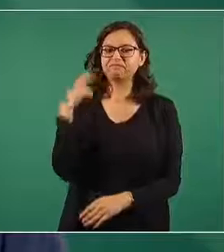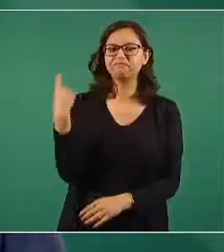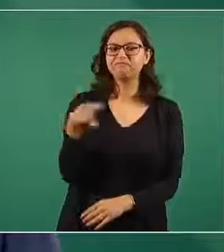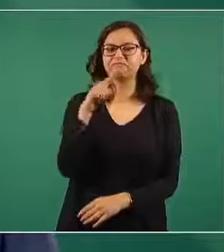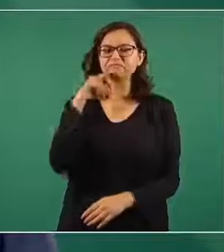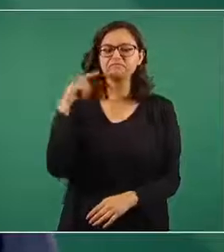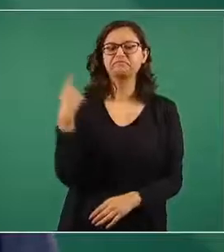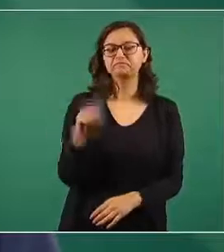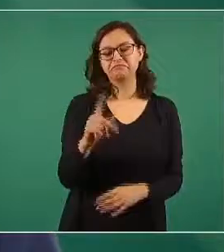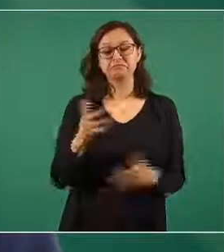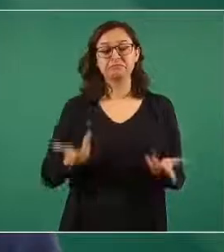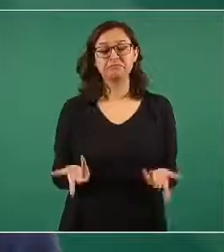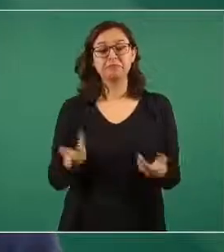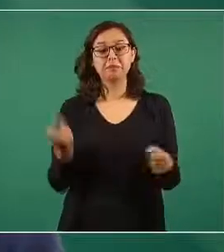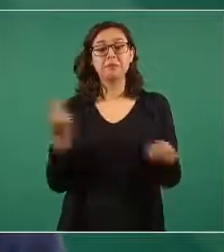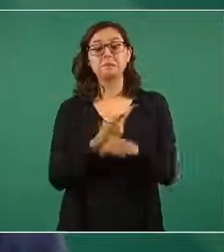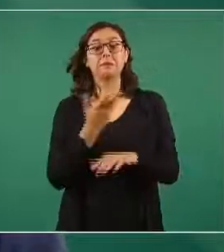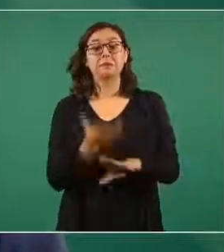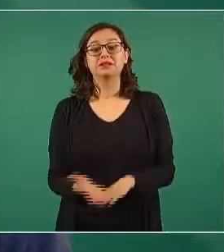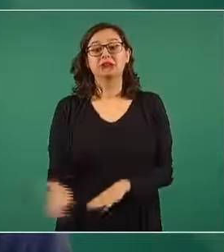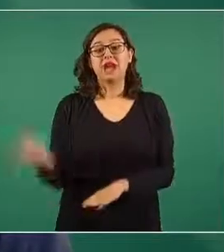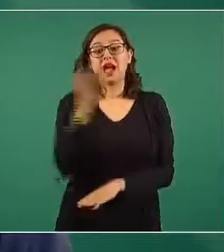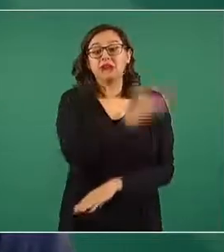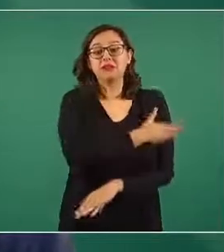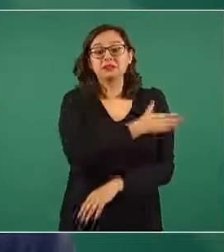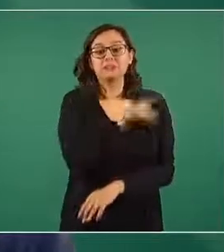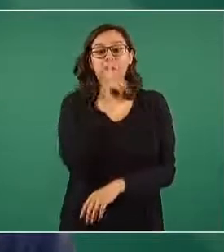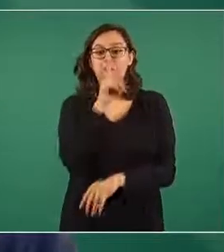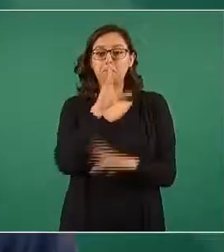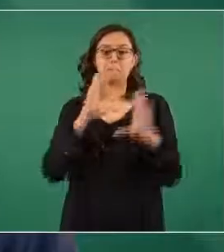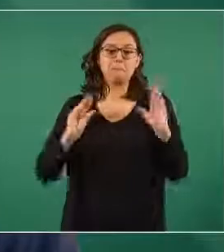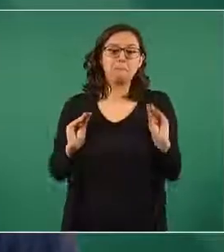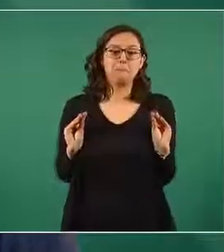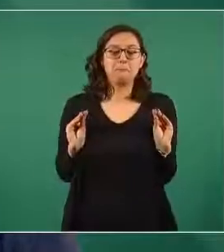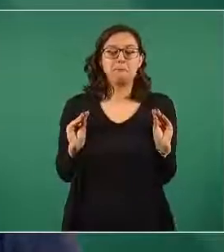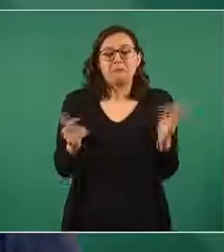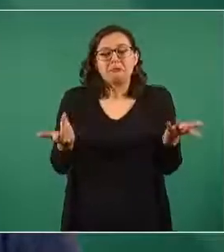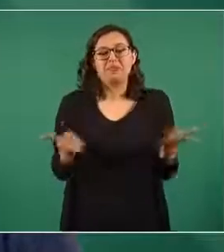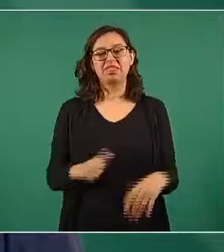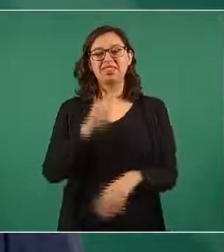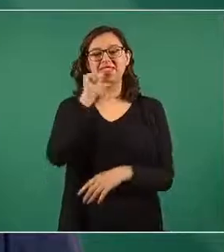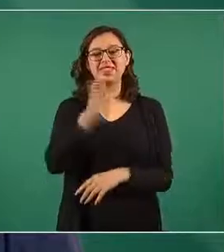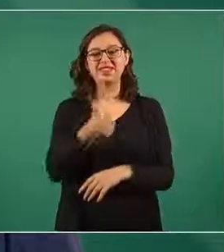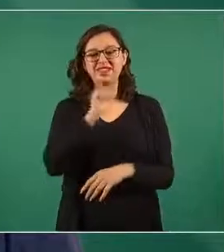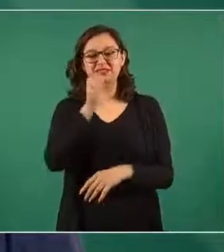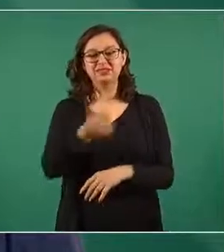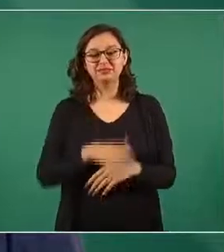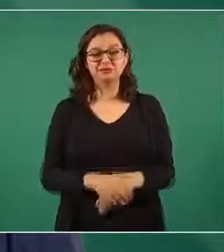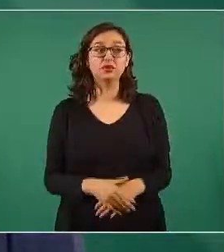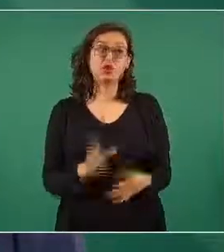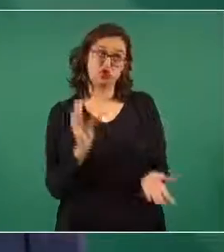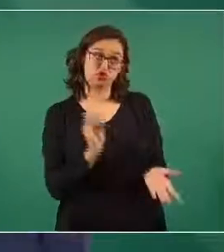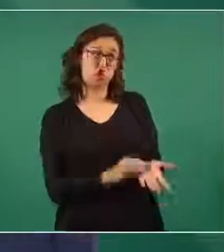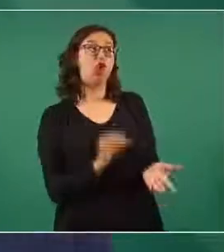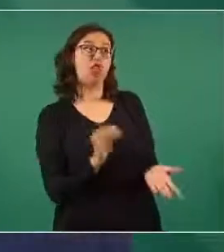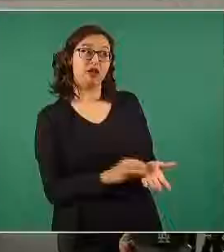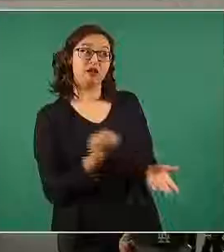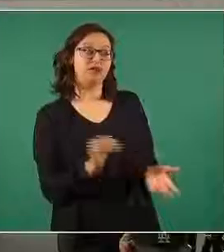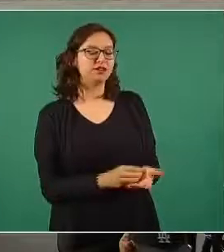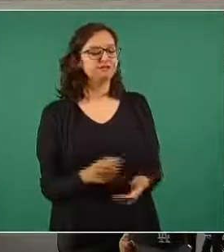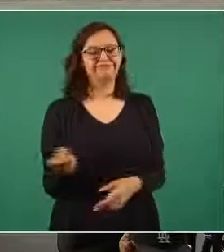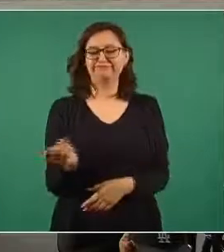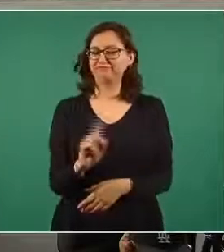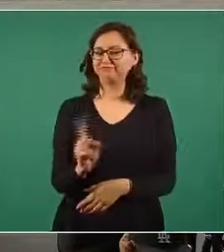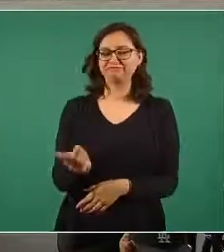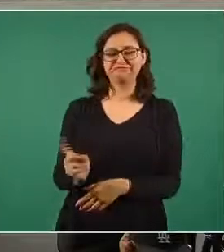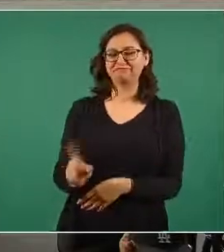no se denunciaba nada, entonces hacían lo que querían. Todavía, presidente. No, pero